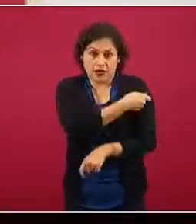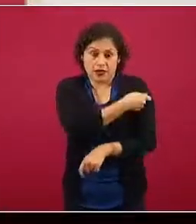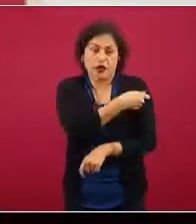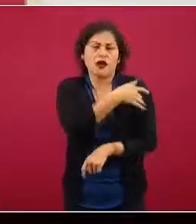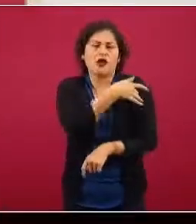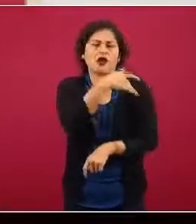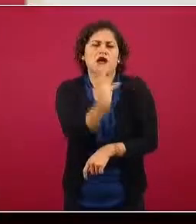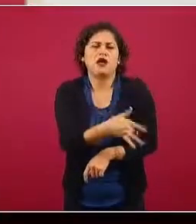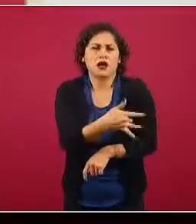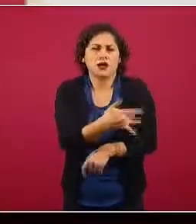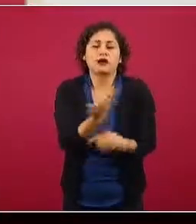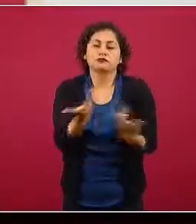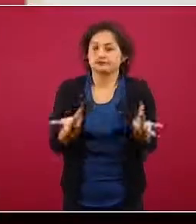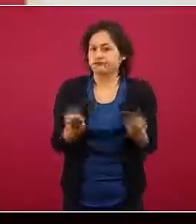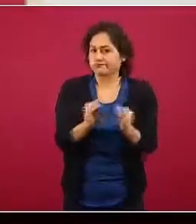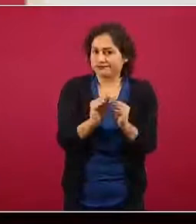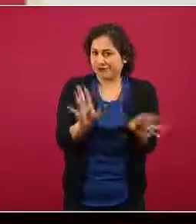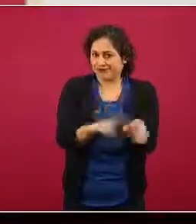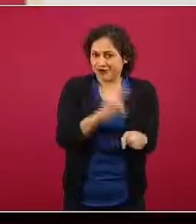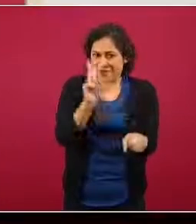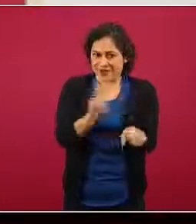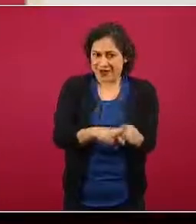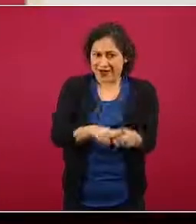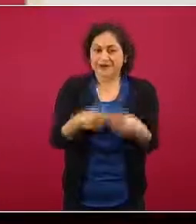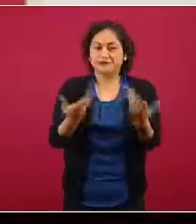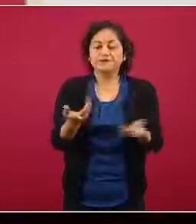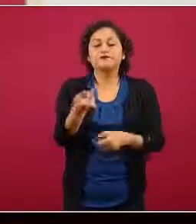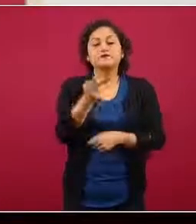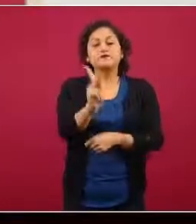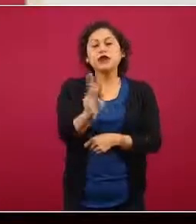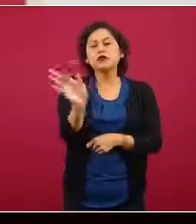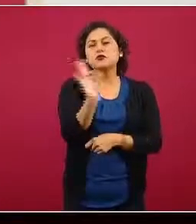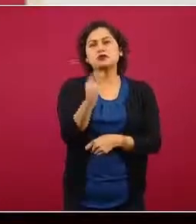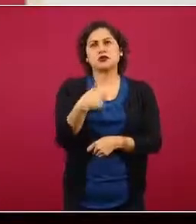dolor, ¿sí? Pero si yo